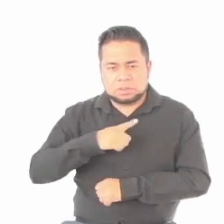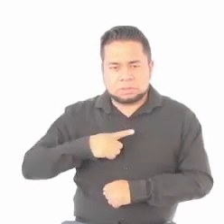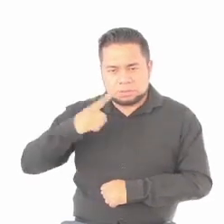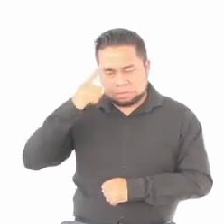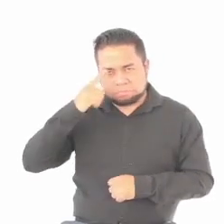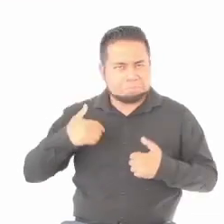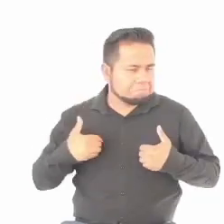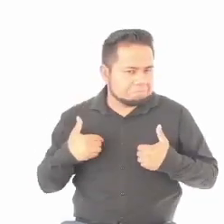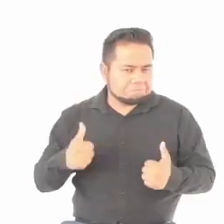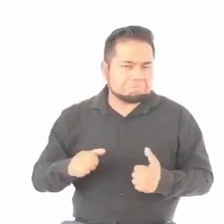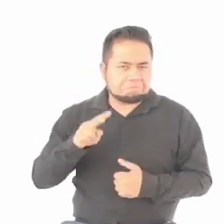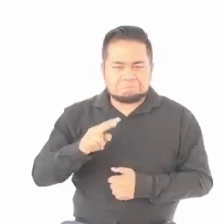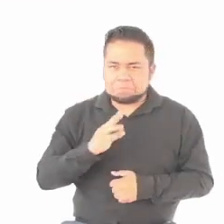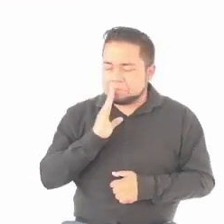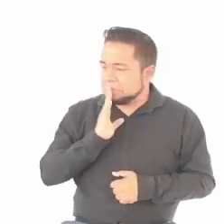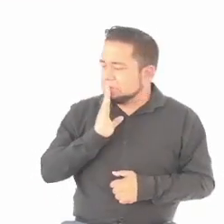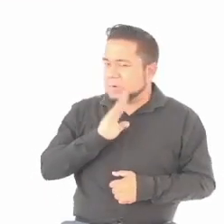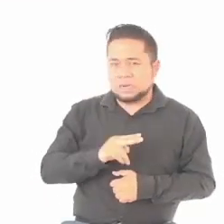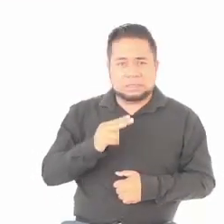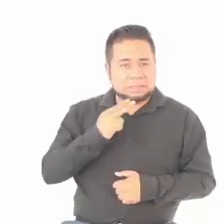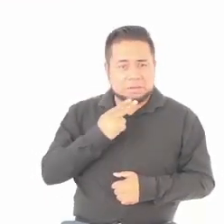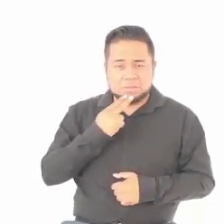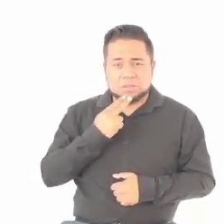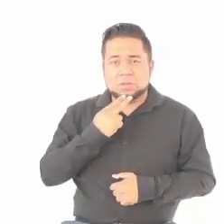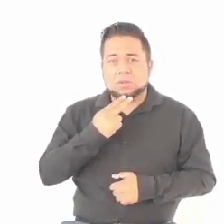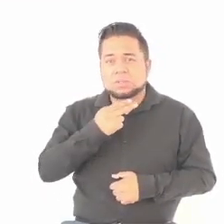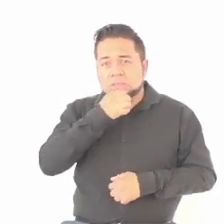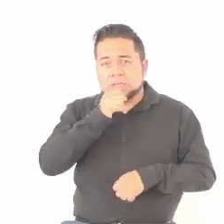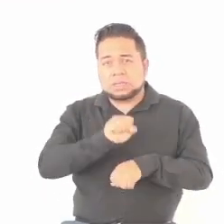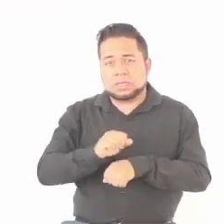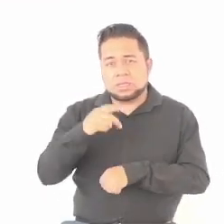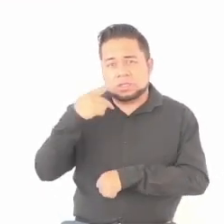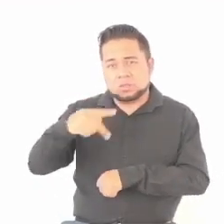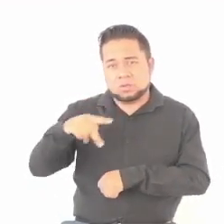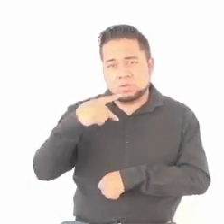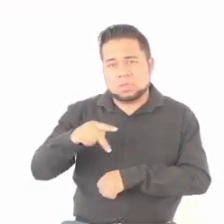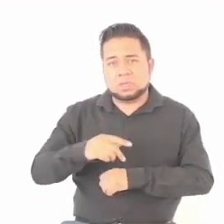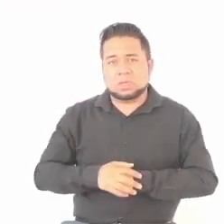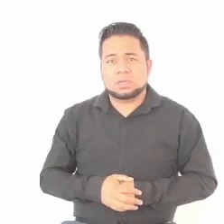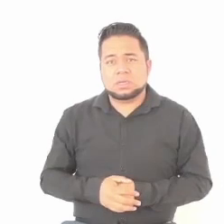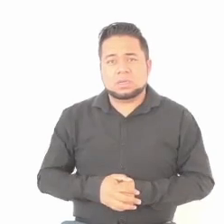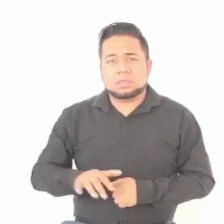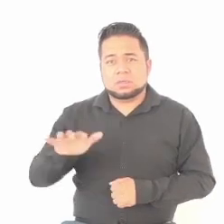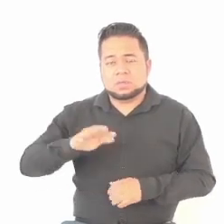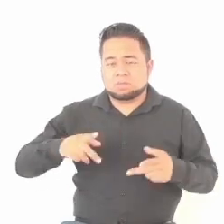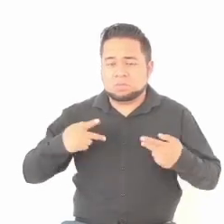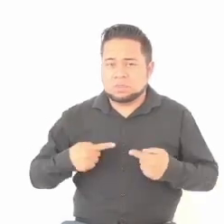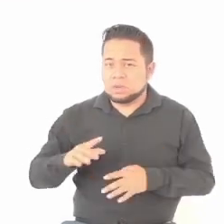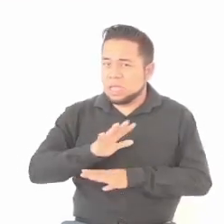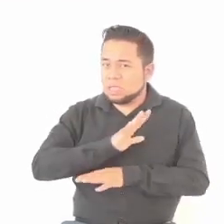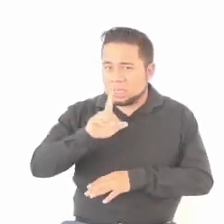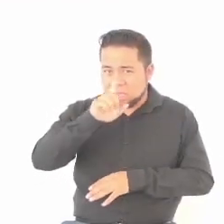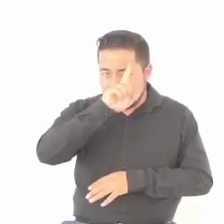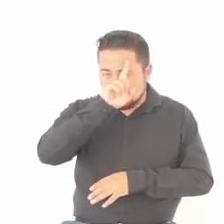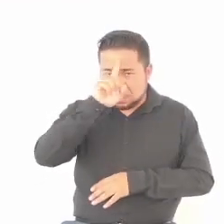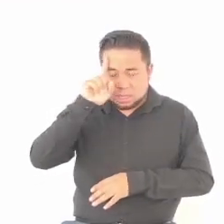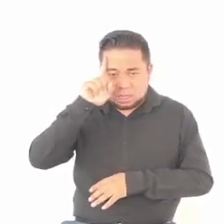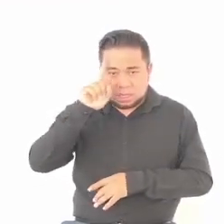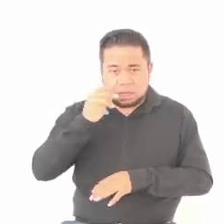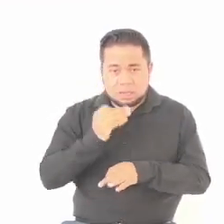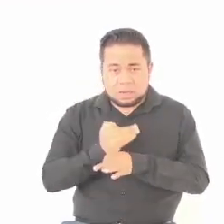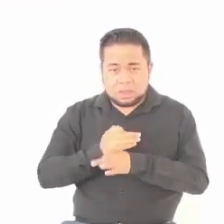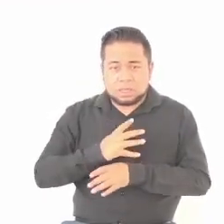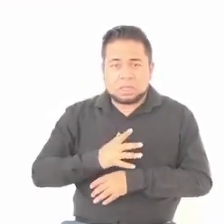del deficiente servicio que presta la Secretaría a su cargo. El pueblo está cansado y hoy, como